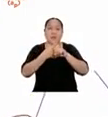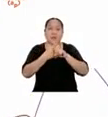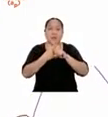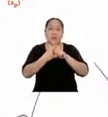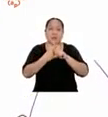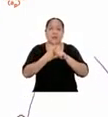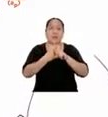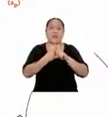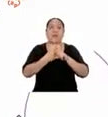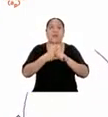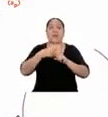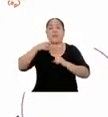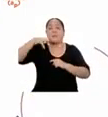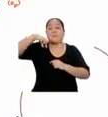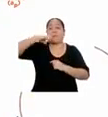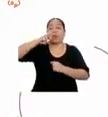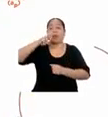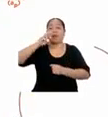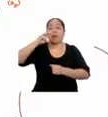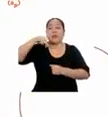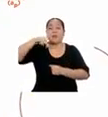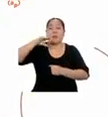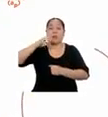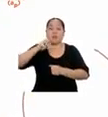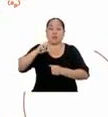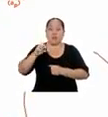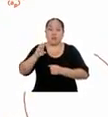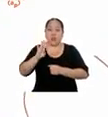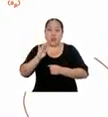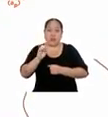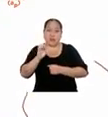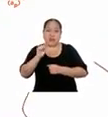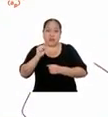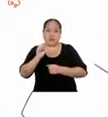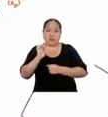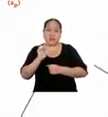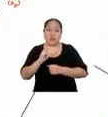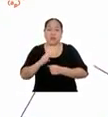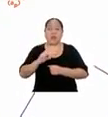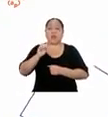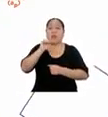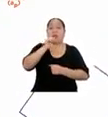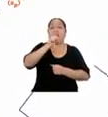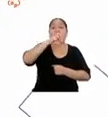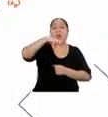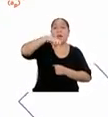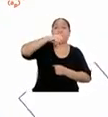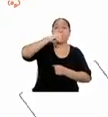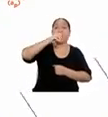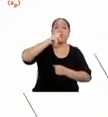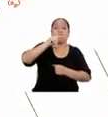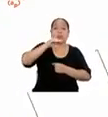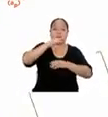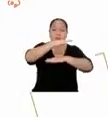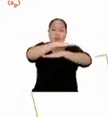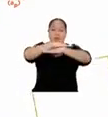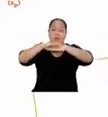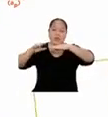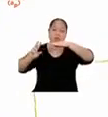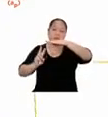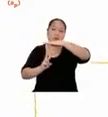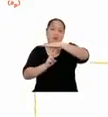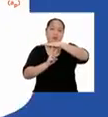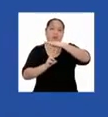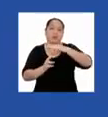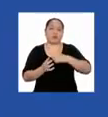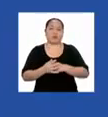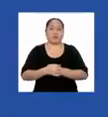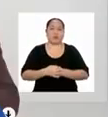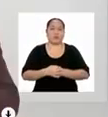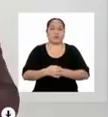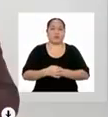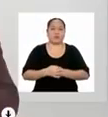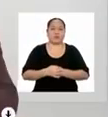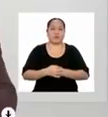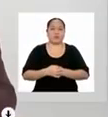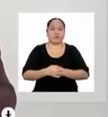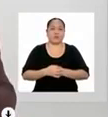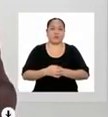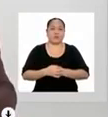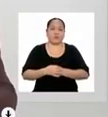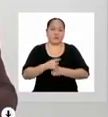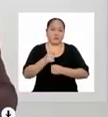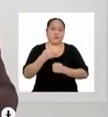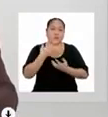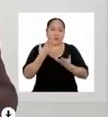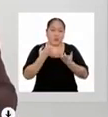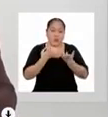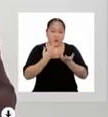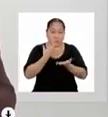perímetro de la base por el apotema de la pirámide. Y el resultado que salga deberá ser dividido entre 2. Lo que